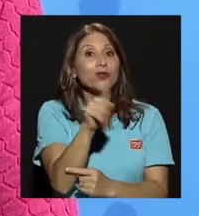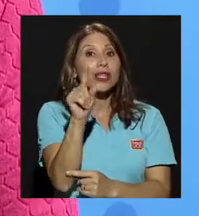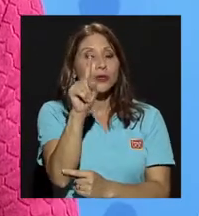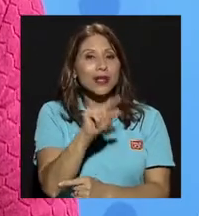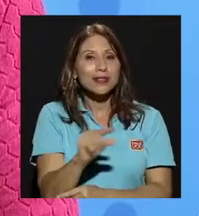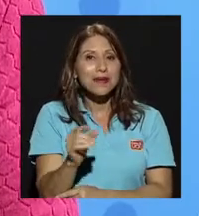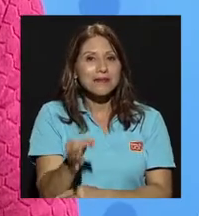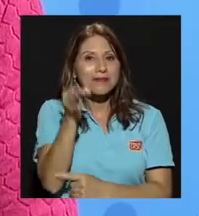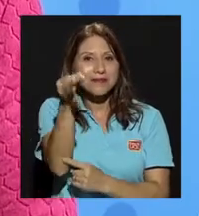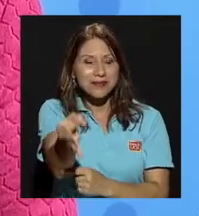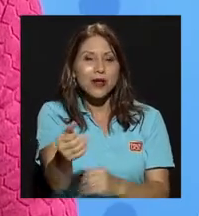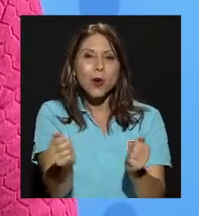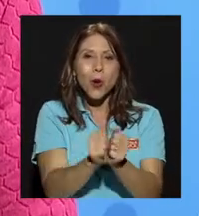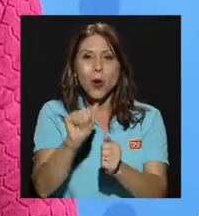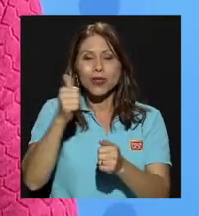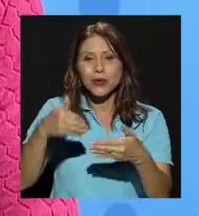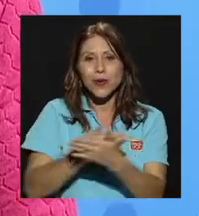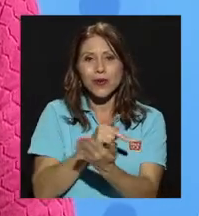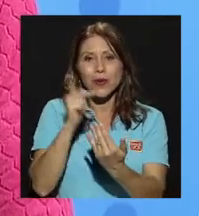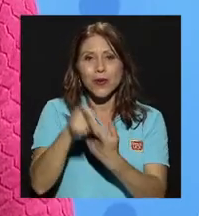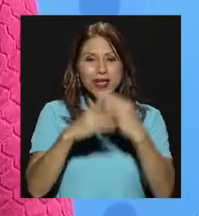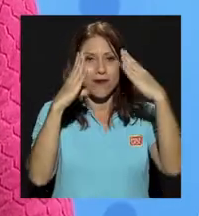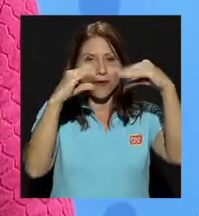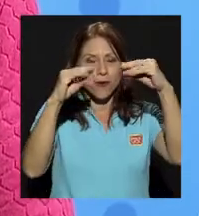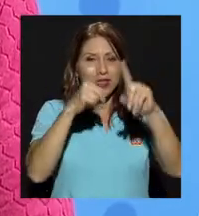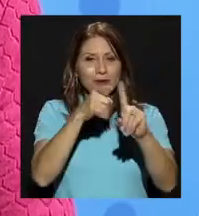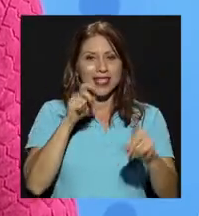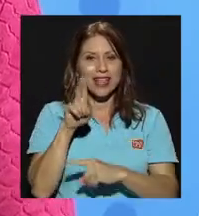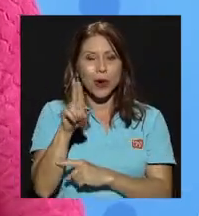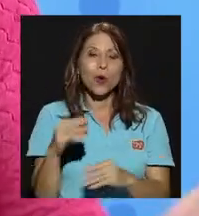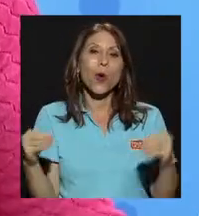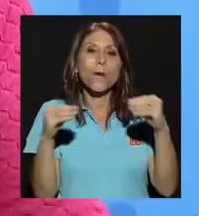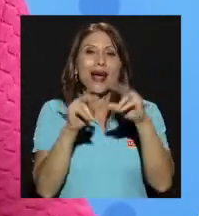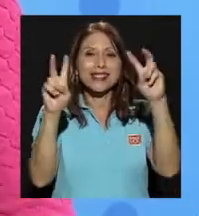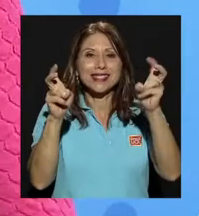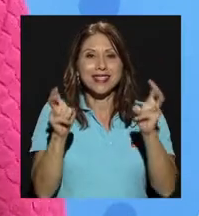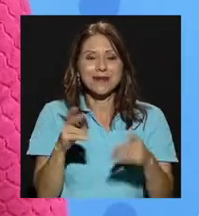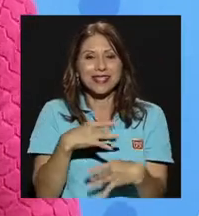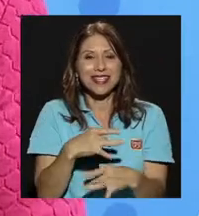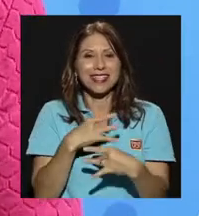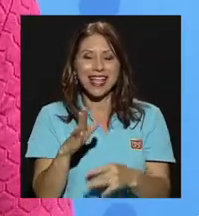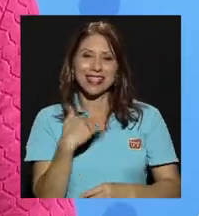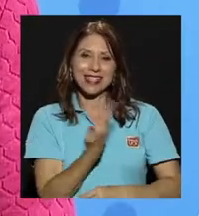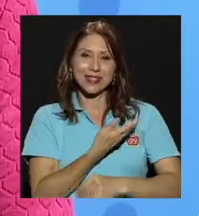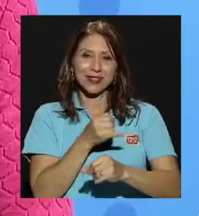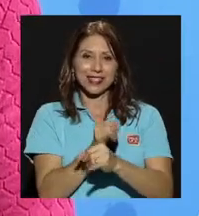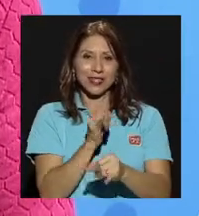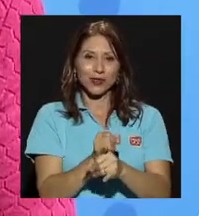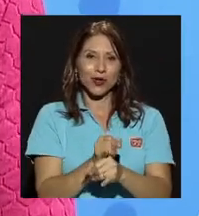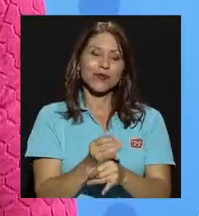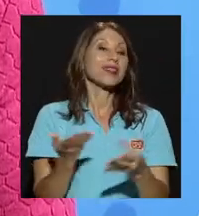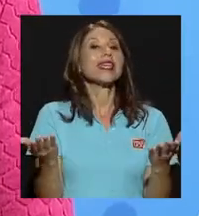esperamos entonces a la vuelta de una semana con otra nueva edición de su informativo desde la U, con más temas interesantes de nuestra